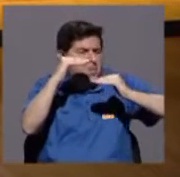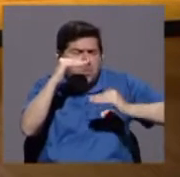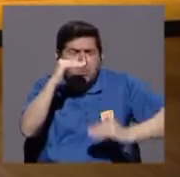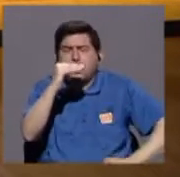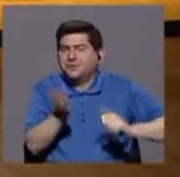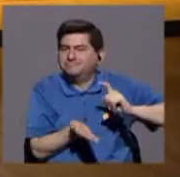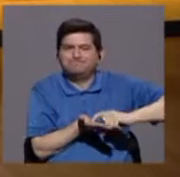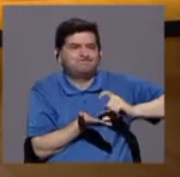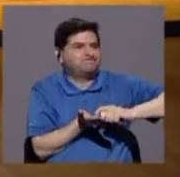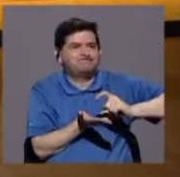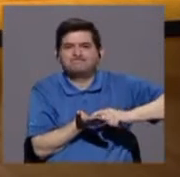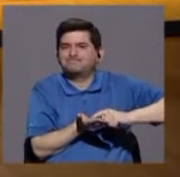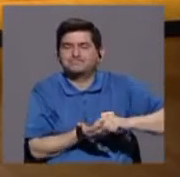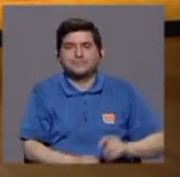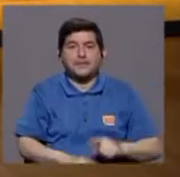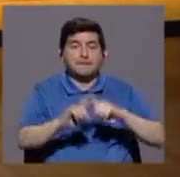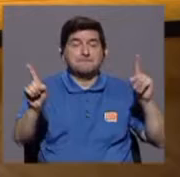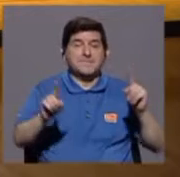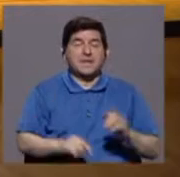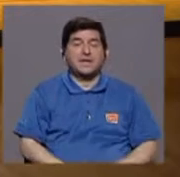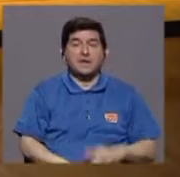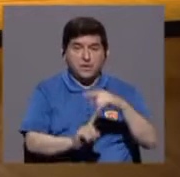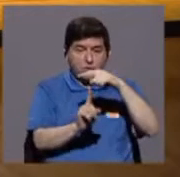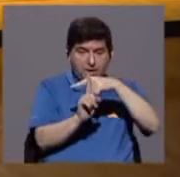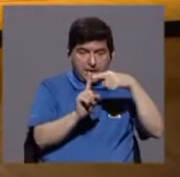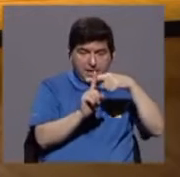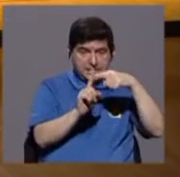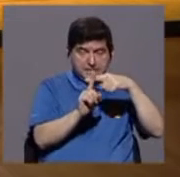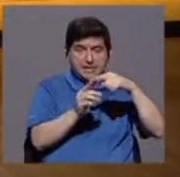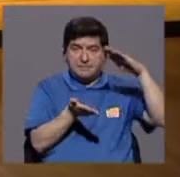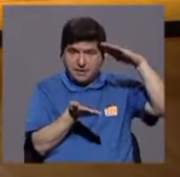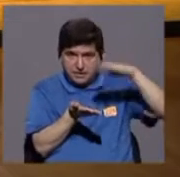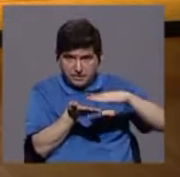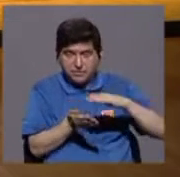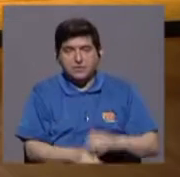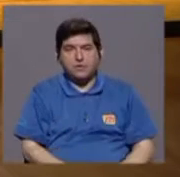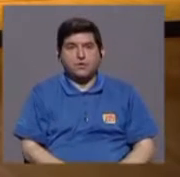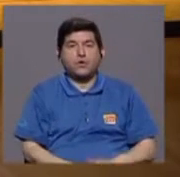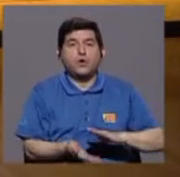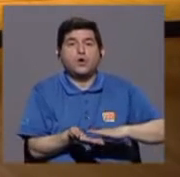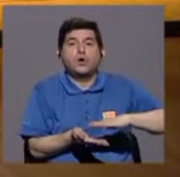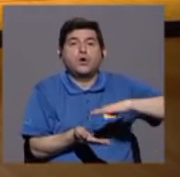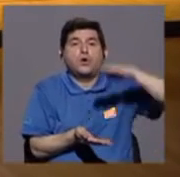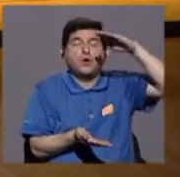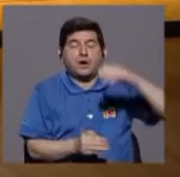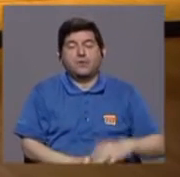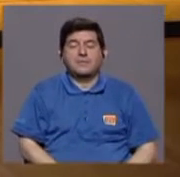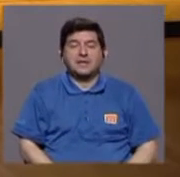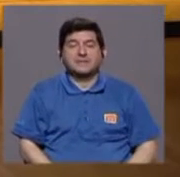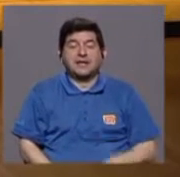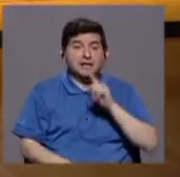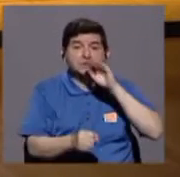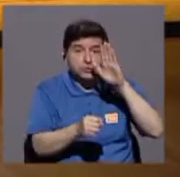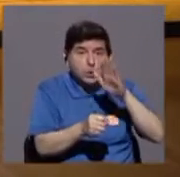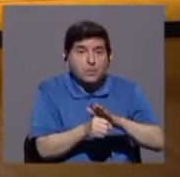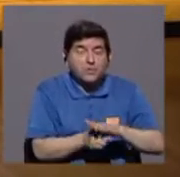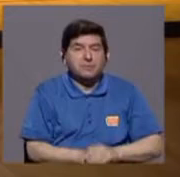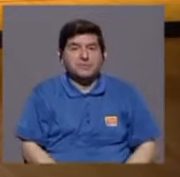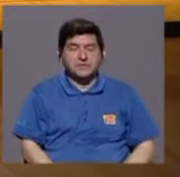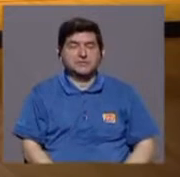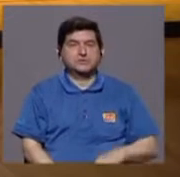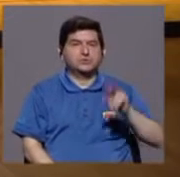endeudamiento. Pero los niveles intermedios se reduce. Lo que se aumenta es el nivel alto de compromiso, alrededor del